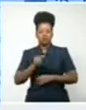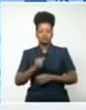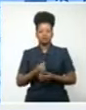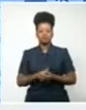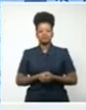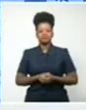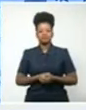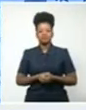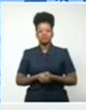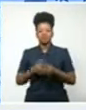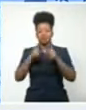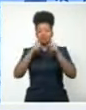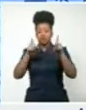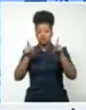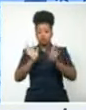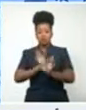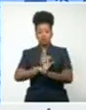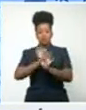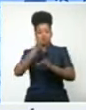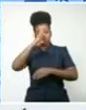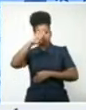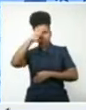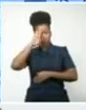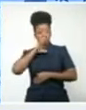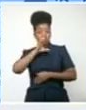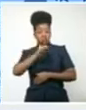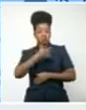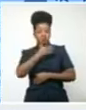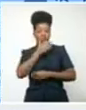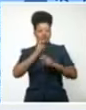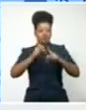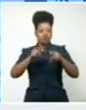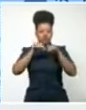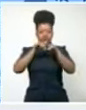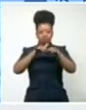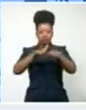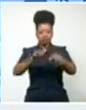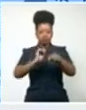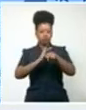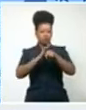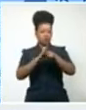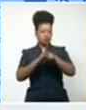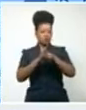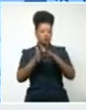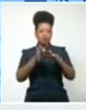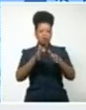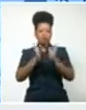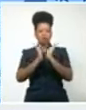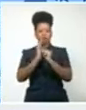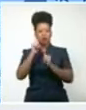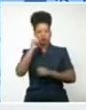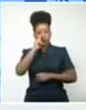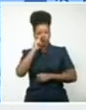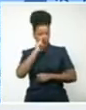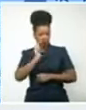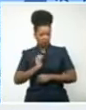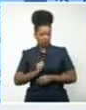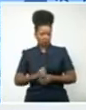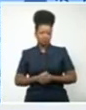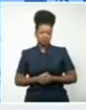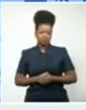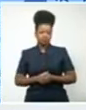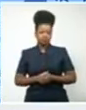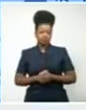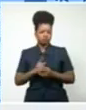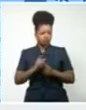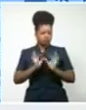han anunciado un posible rebrote de la COVID-19 para mediados de noviembre. ¿Existe alguna previsión de qué